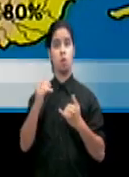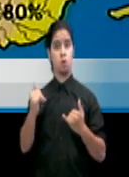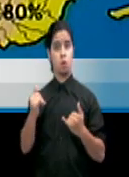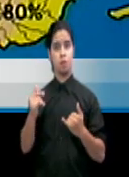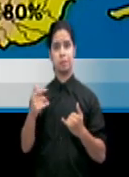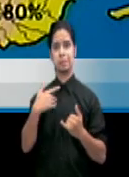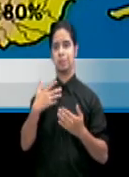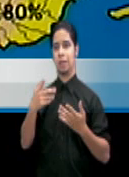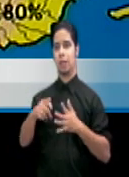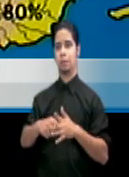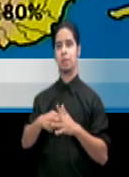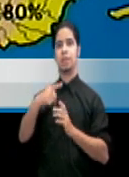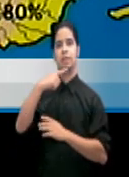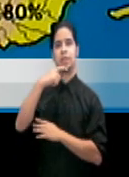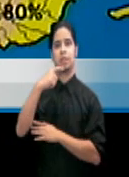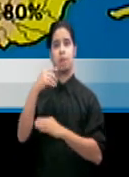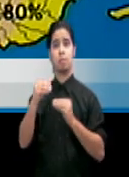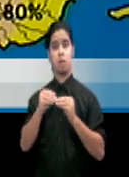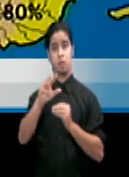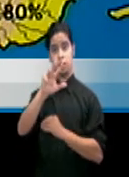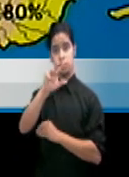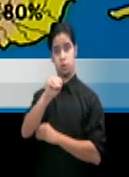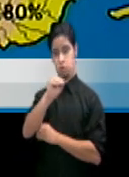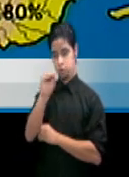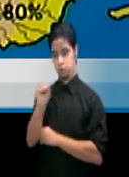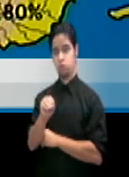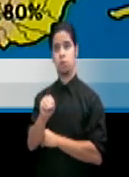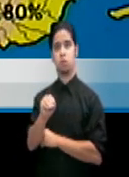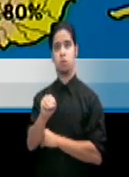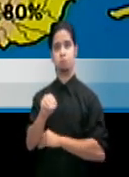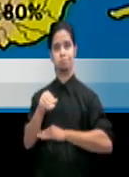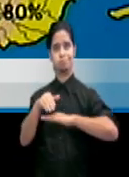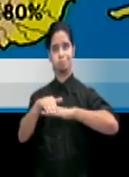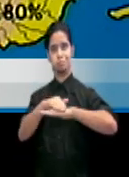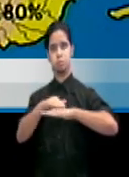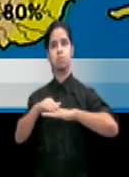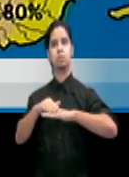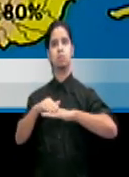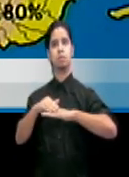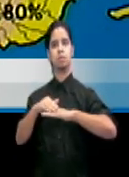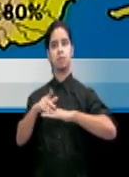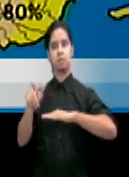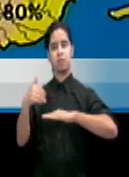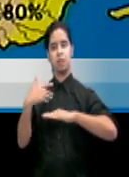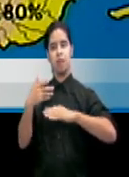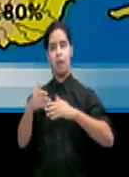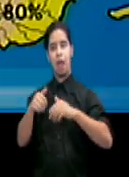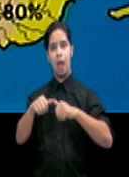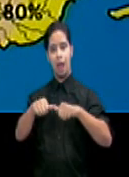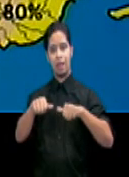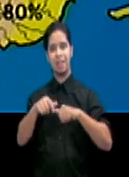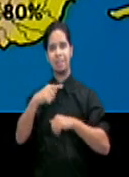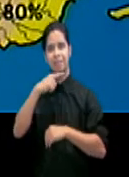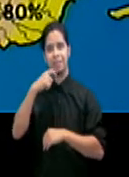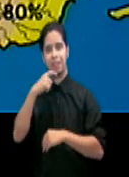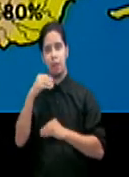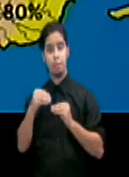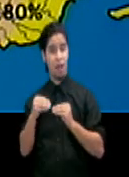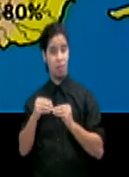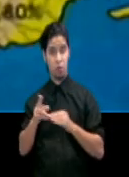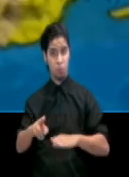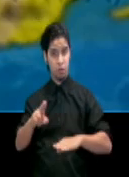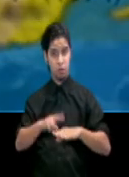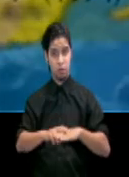de la sequía. Más del 50% de nuestro territorio tiene condiciones más secas de lo normal y casi